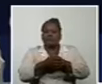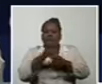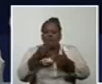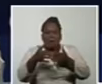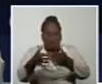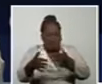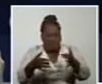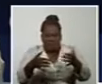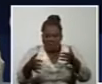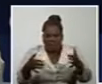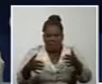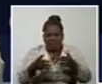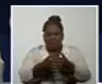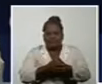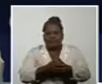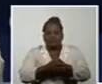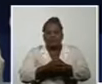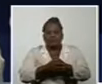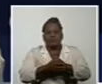y